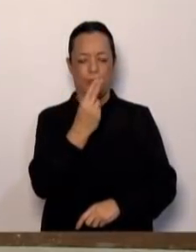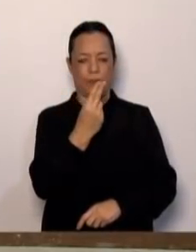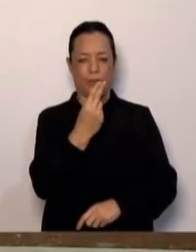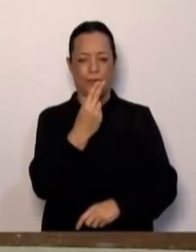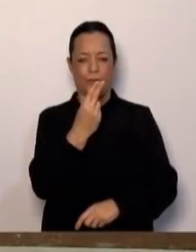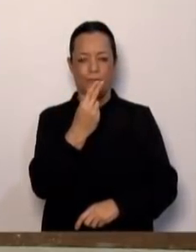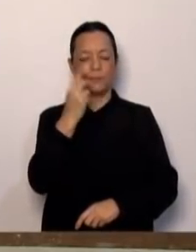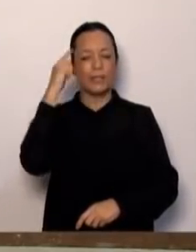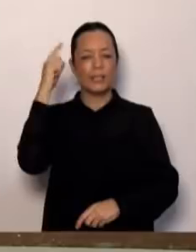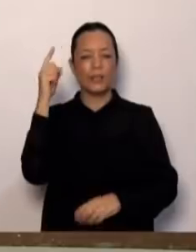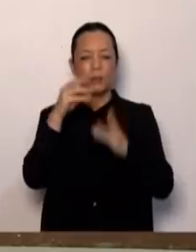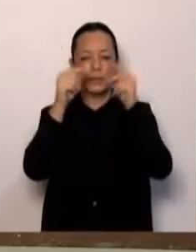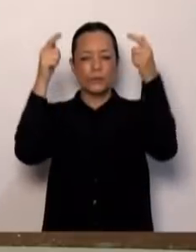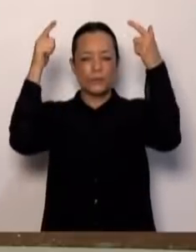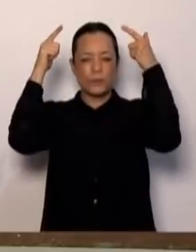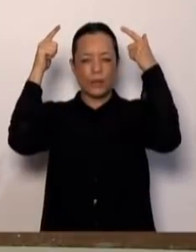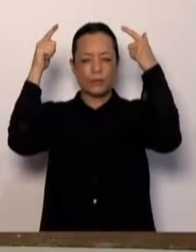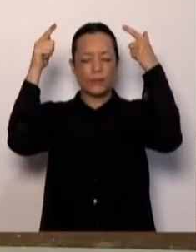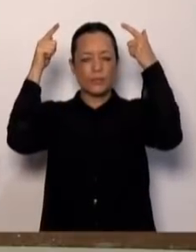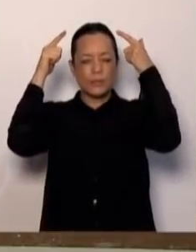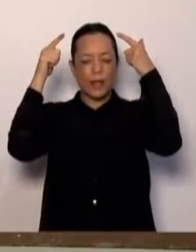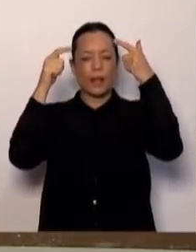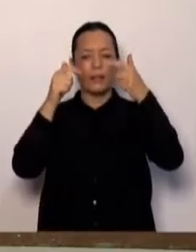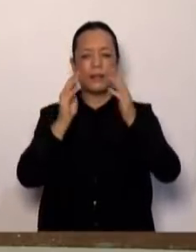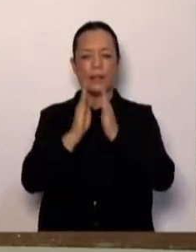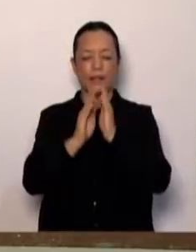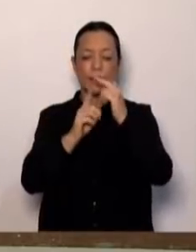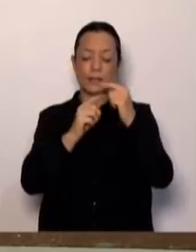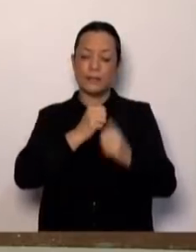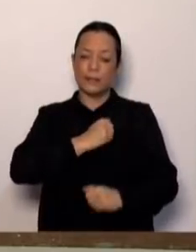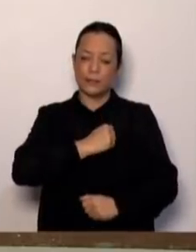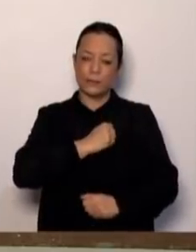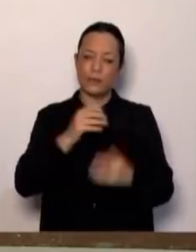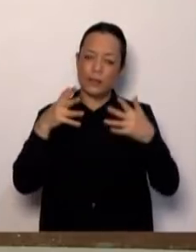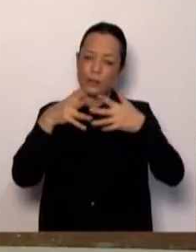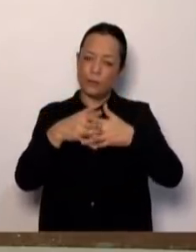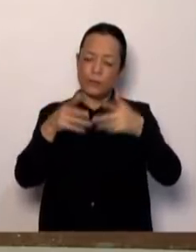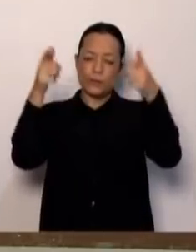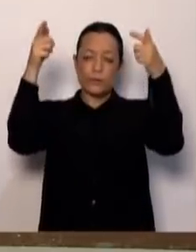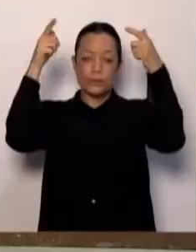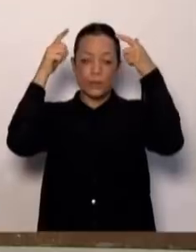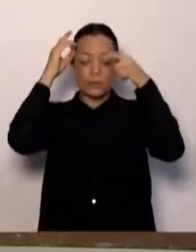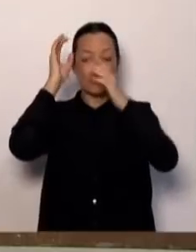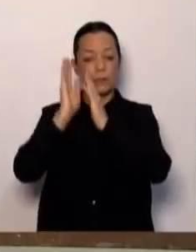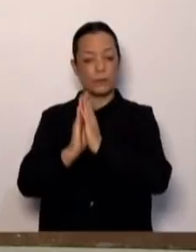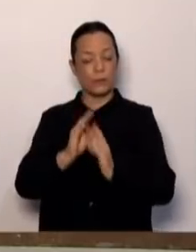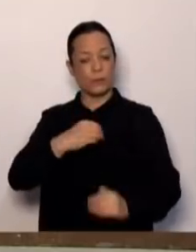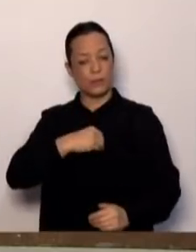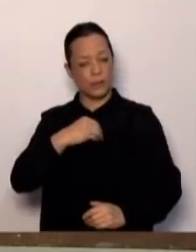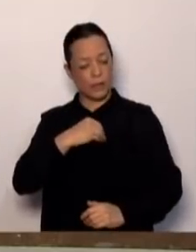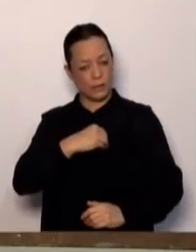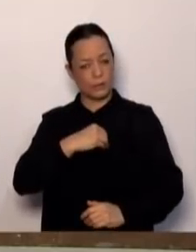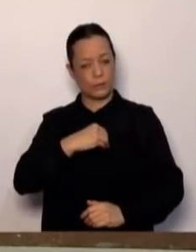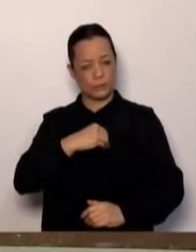muertos. Creo en el Espíritu Santo, la Santa Iglesia Católica, la comunión de los santos, el perdón de los